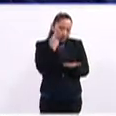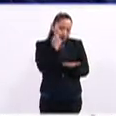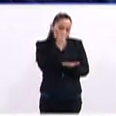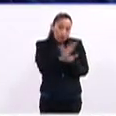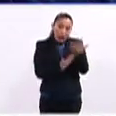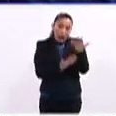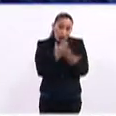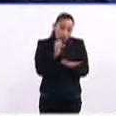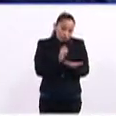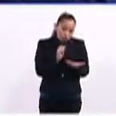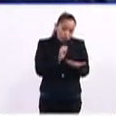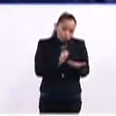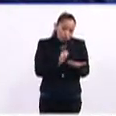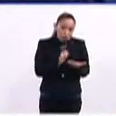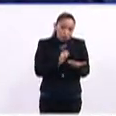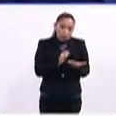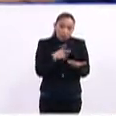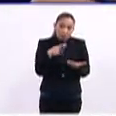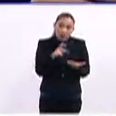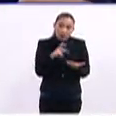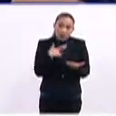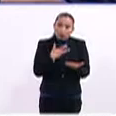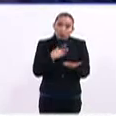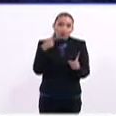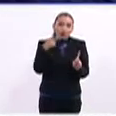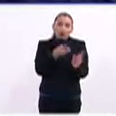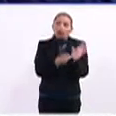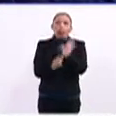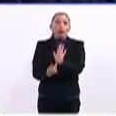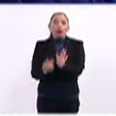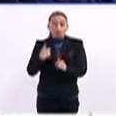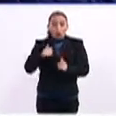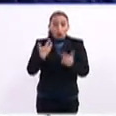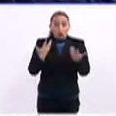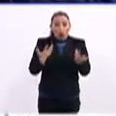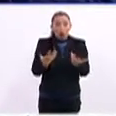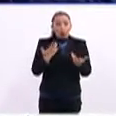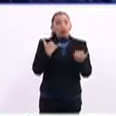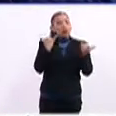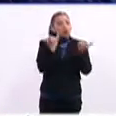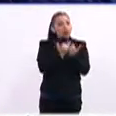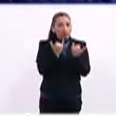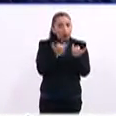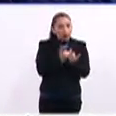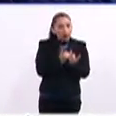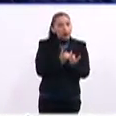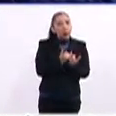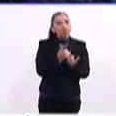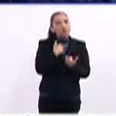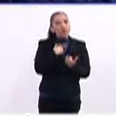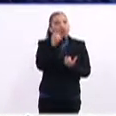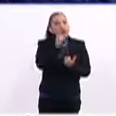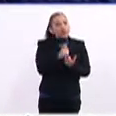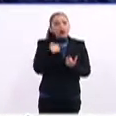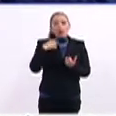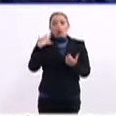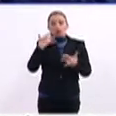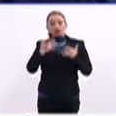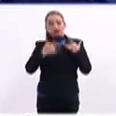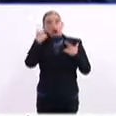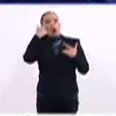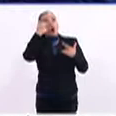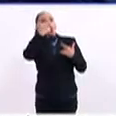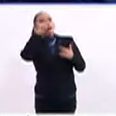y sus manos, pero tiene otro fin. Lo que yo hago termina siempre siendo percibido a través